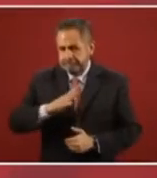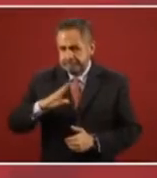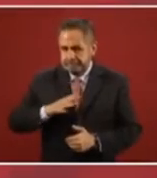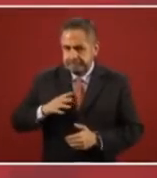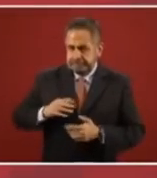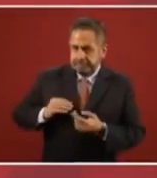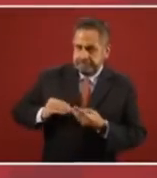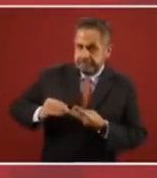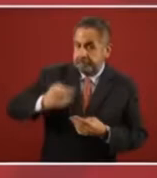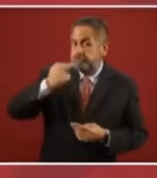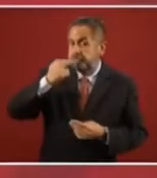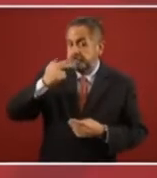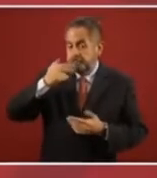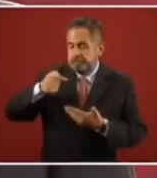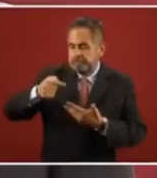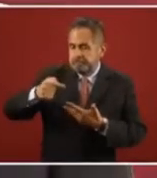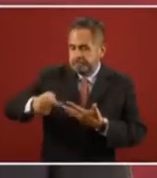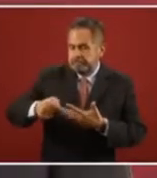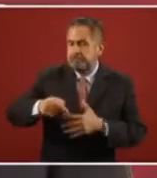bastante